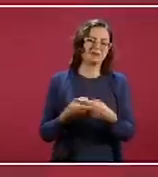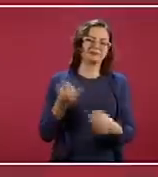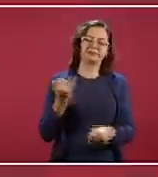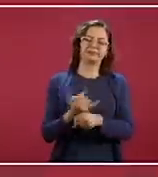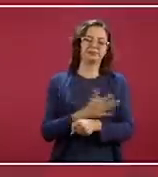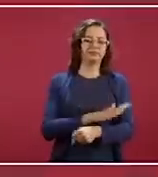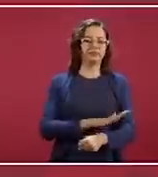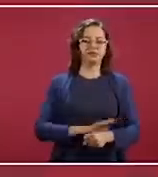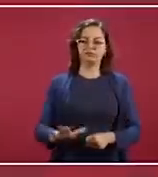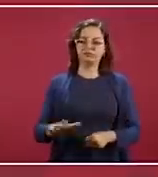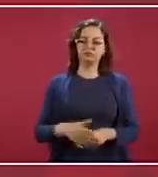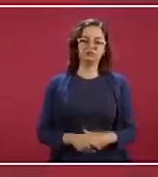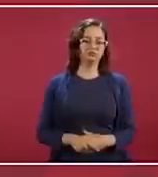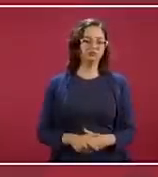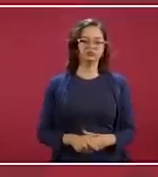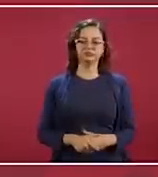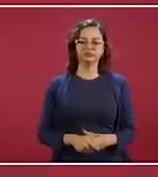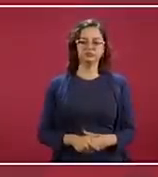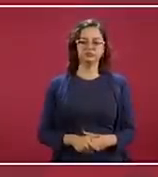lo que ya hemos